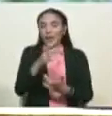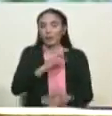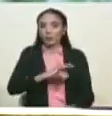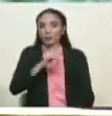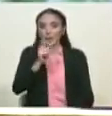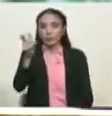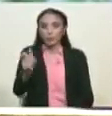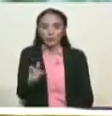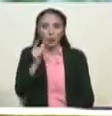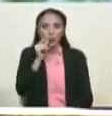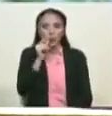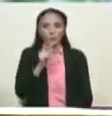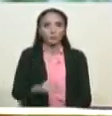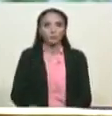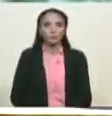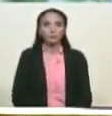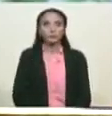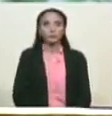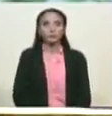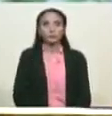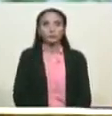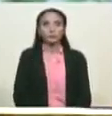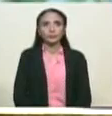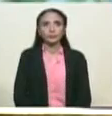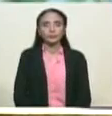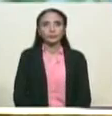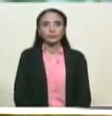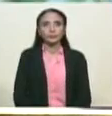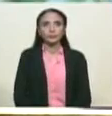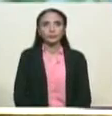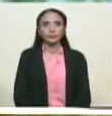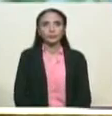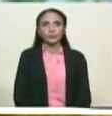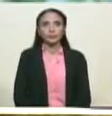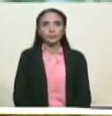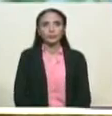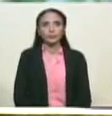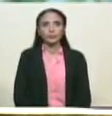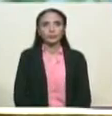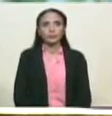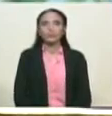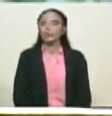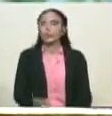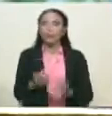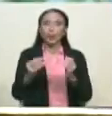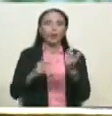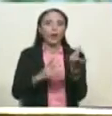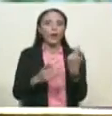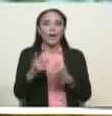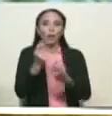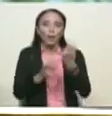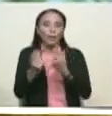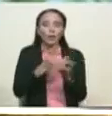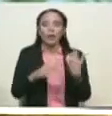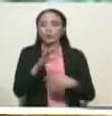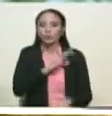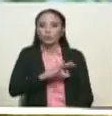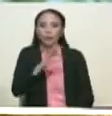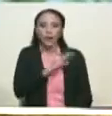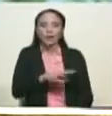Francisco de Miranda en los motores agroalimentarios y de la economía comunal, social y